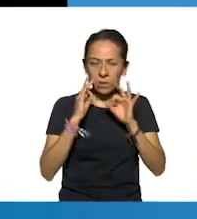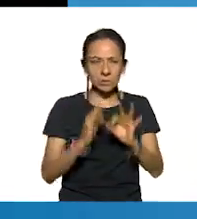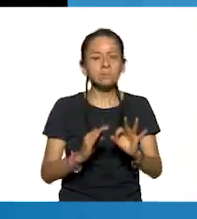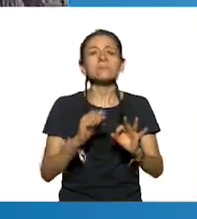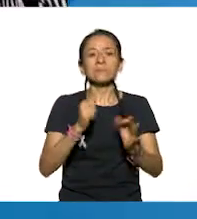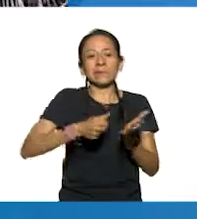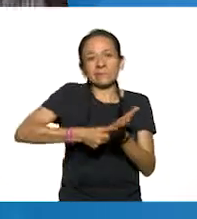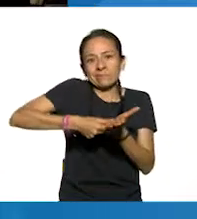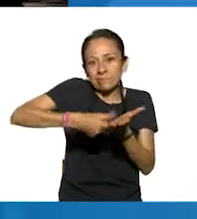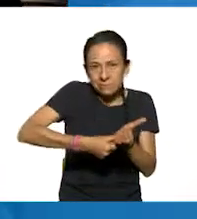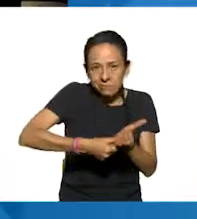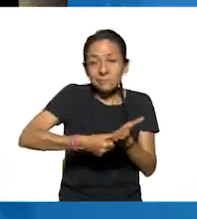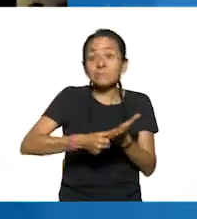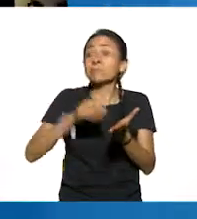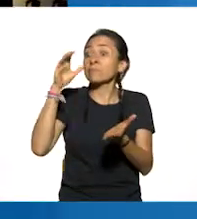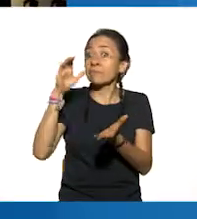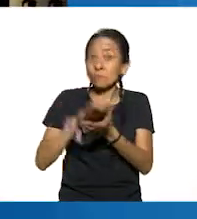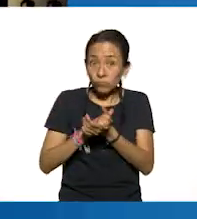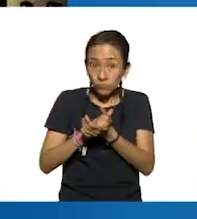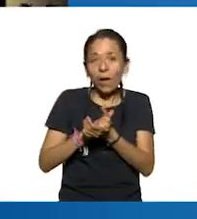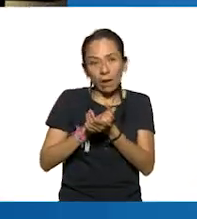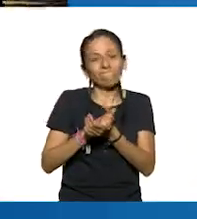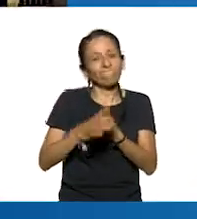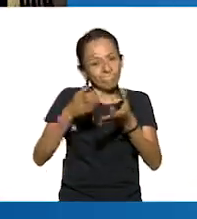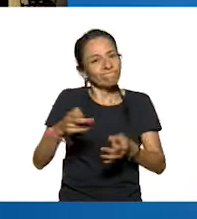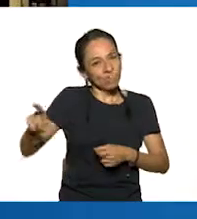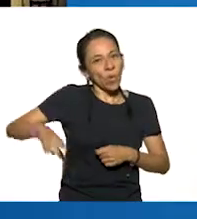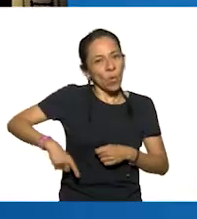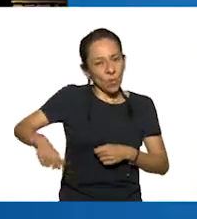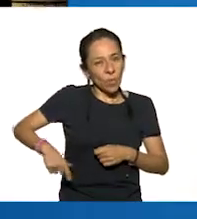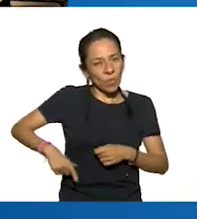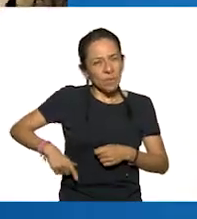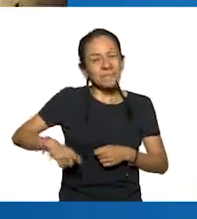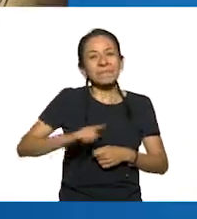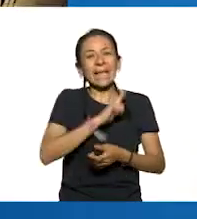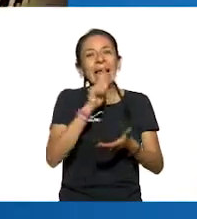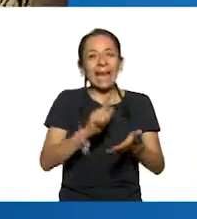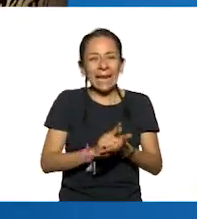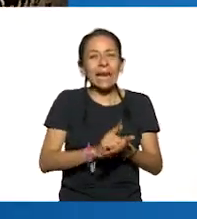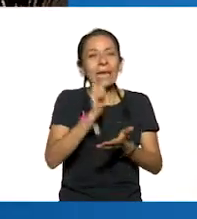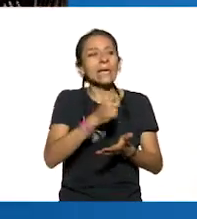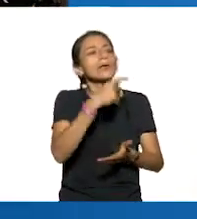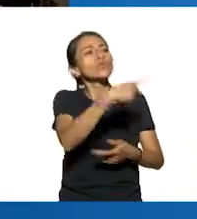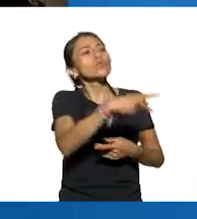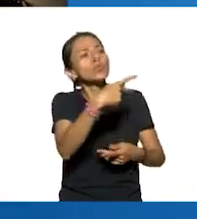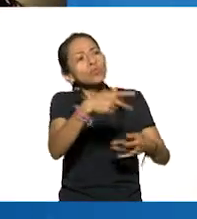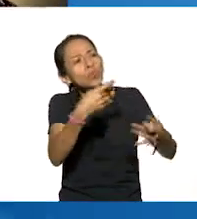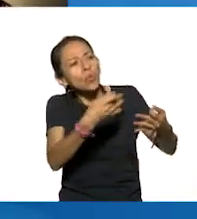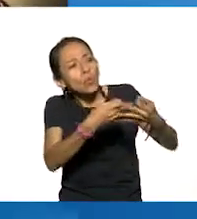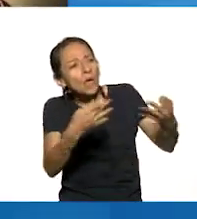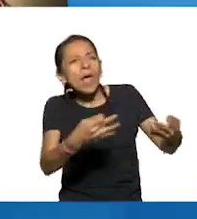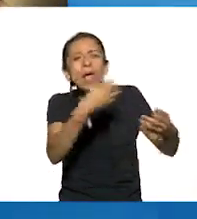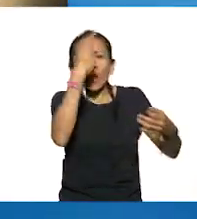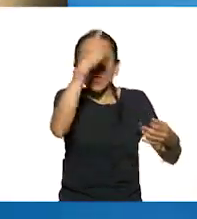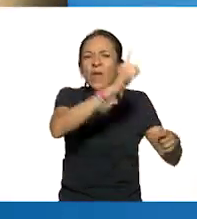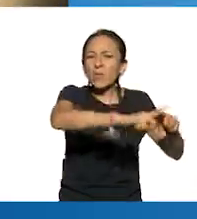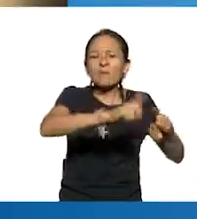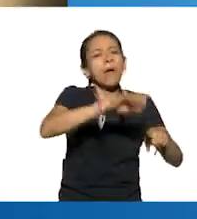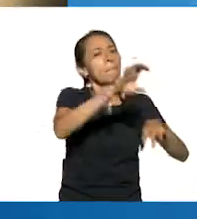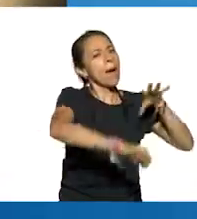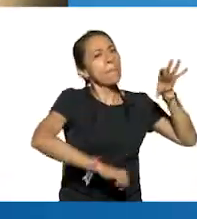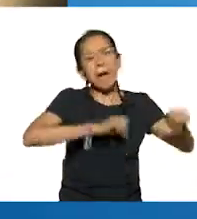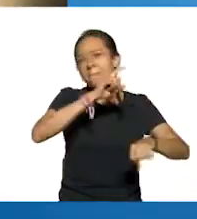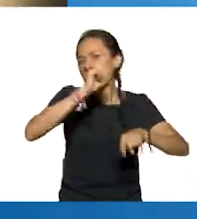contrato que se celebra ante el Estado. La ley de desamortización de bienes, por ejemplo, consistía en quitarle a la Iglesia los bienes que